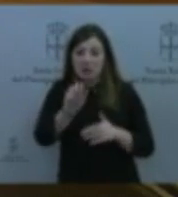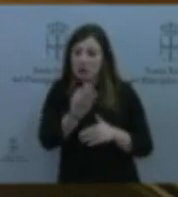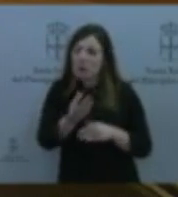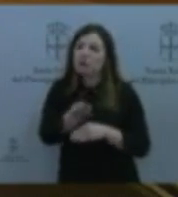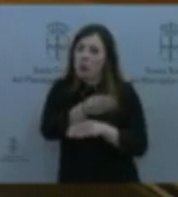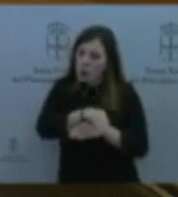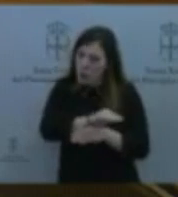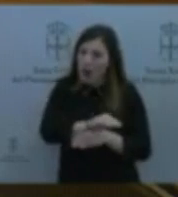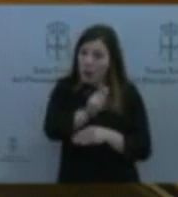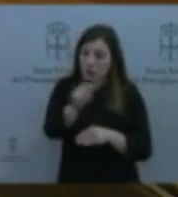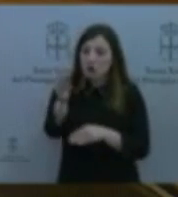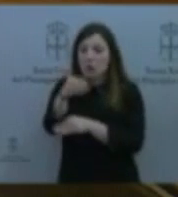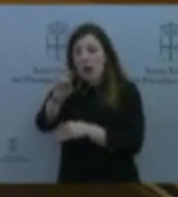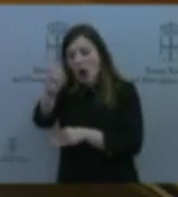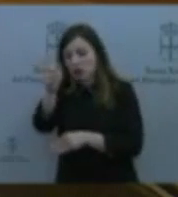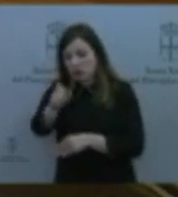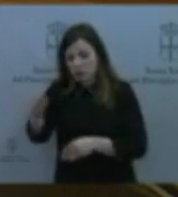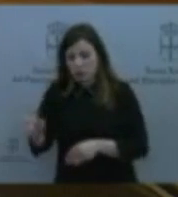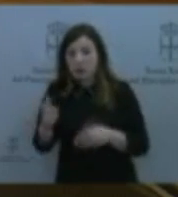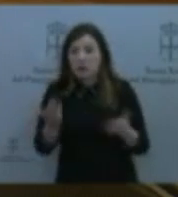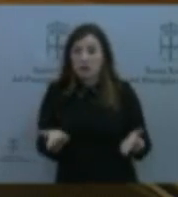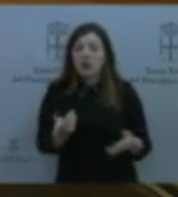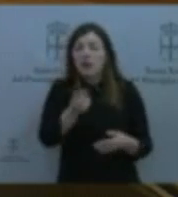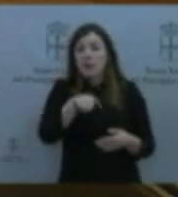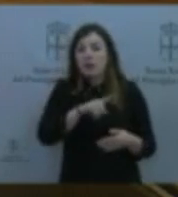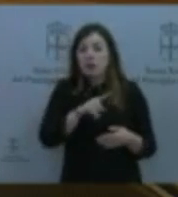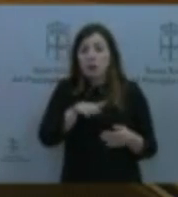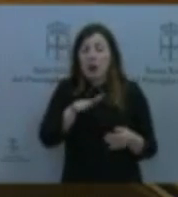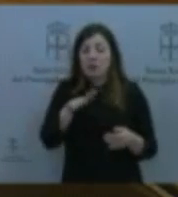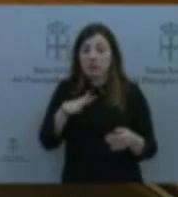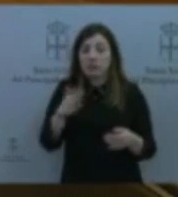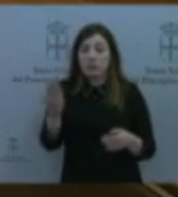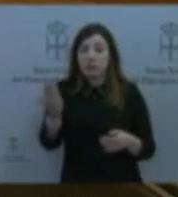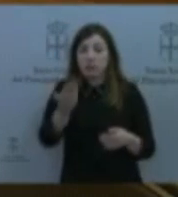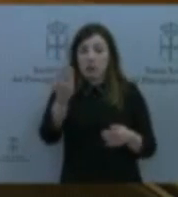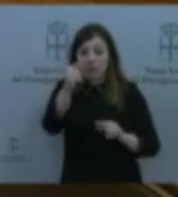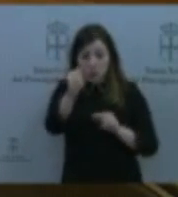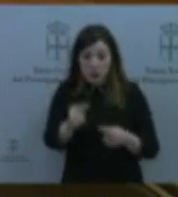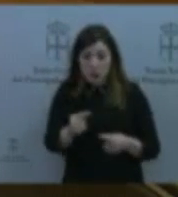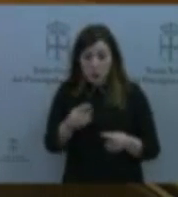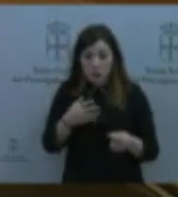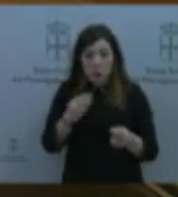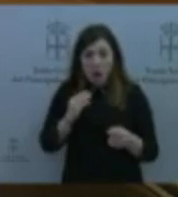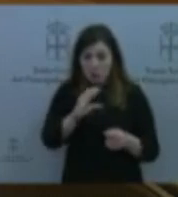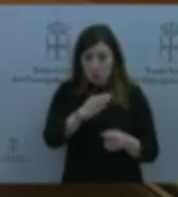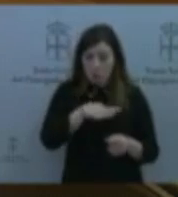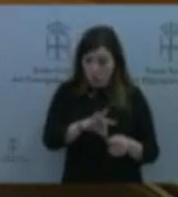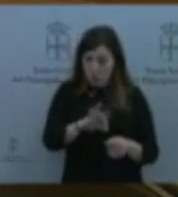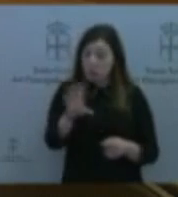este impacto presupuestario ¿nos lo podríamos permitir? Pues nos creemos que sí, que por supuesto,